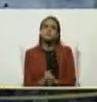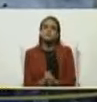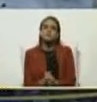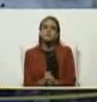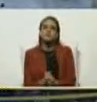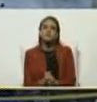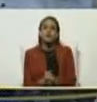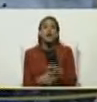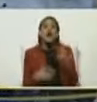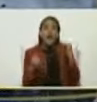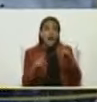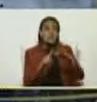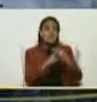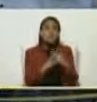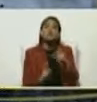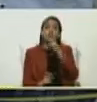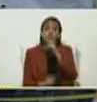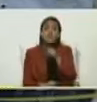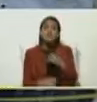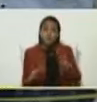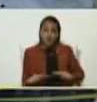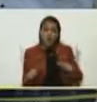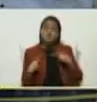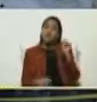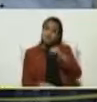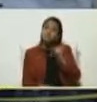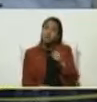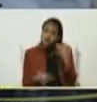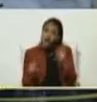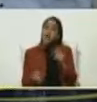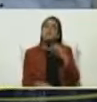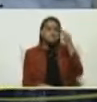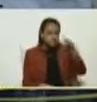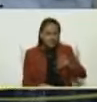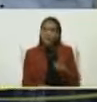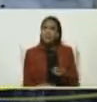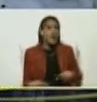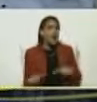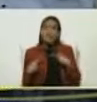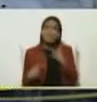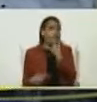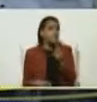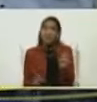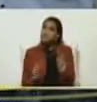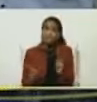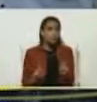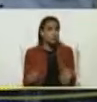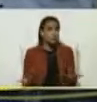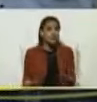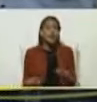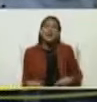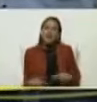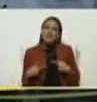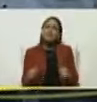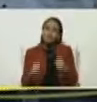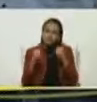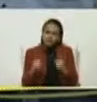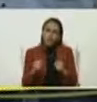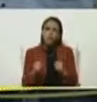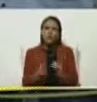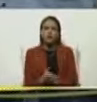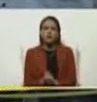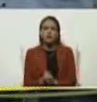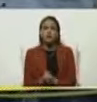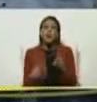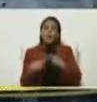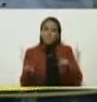Cosas difíciles en la vida siempre hay. La vida no es fácil. La vida es dura.